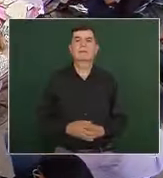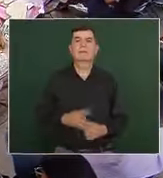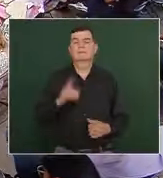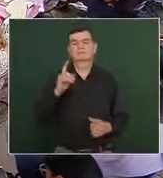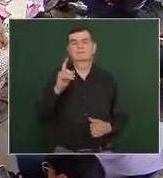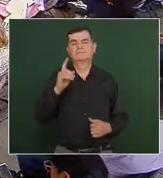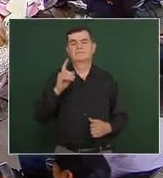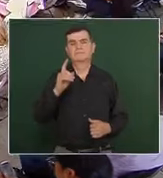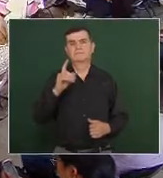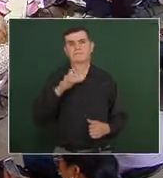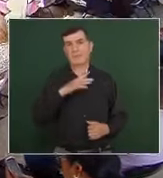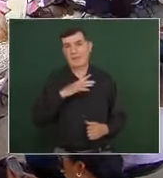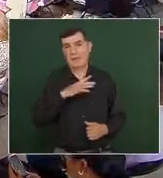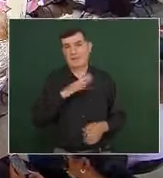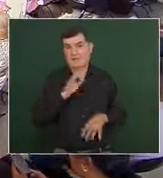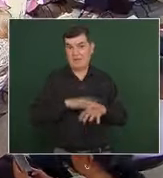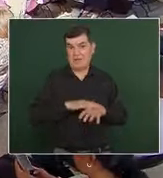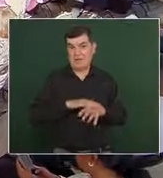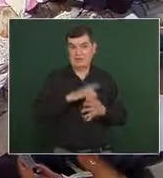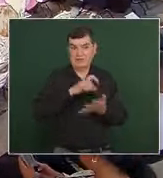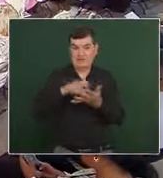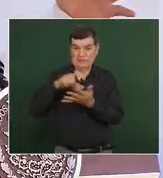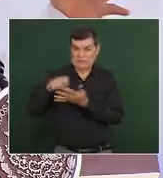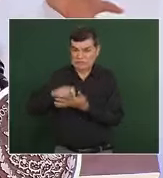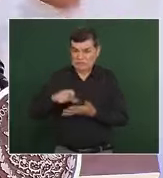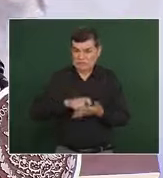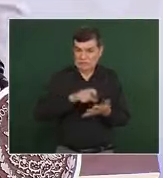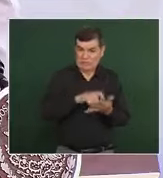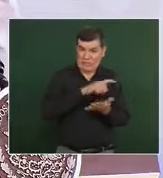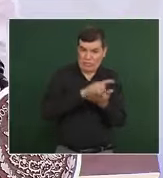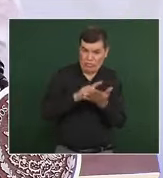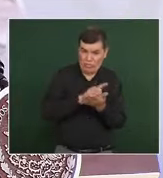se amplía el consumo,